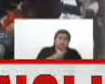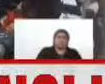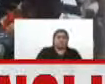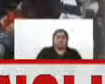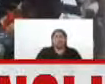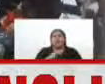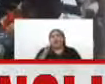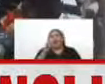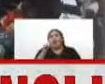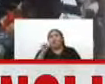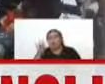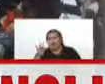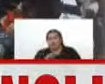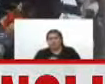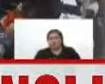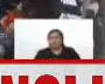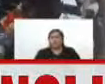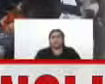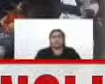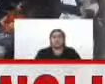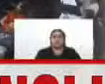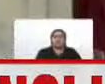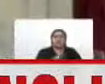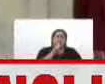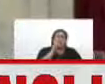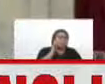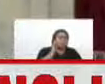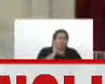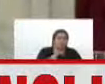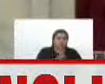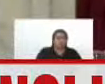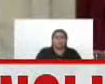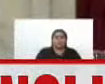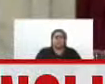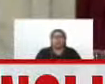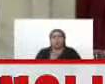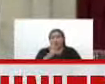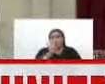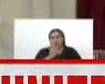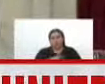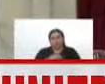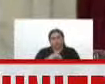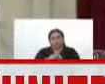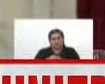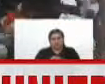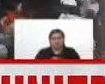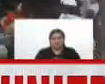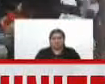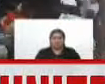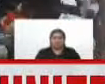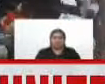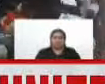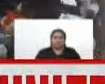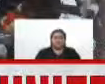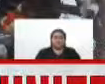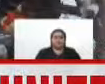Congreso. A este presidente, a mí no le gusta el Congreso. Creo que no. Yo creo que si lo pudiera cerrar, lo cerraría.